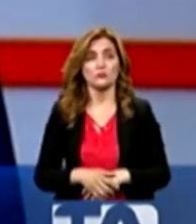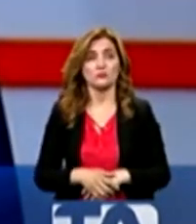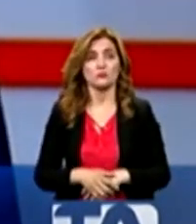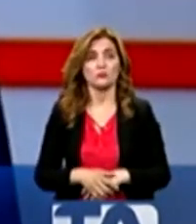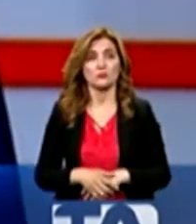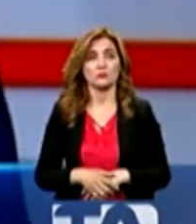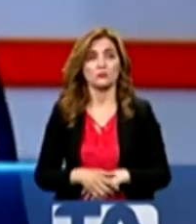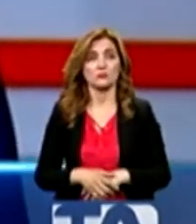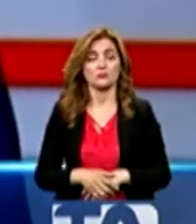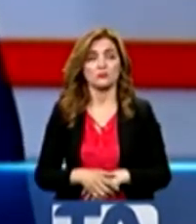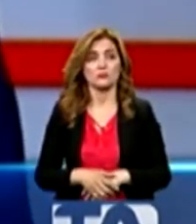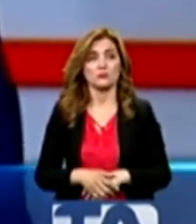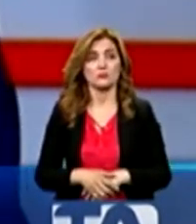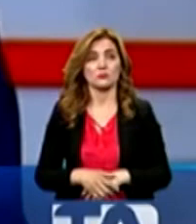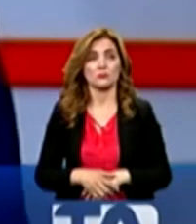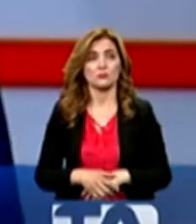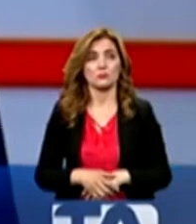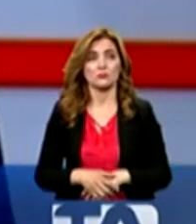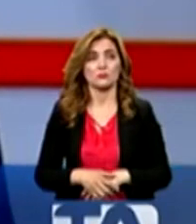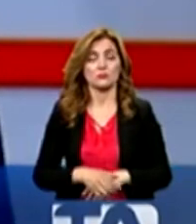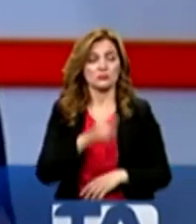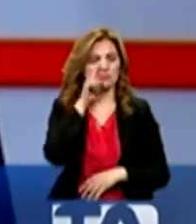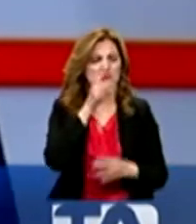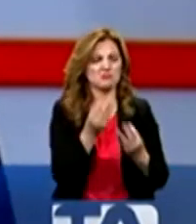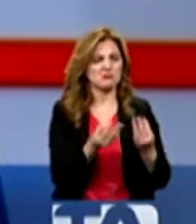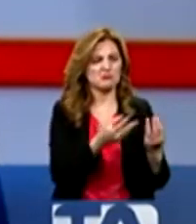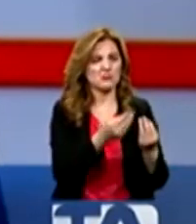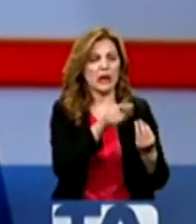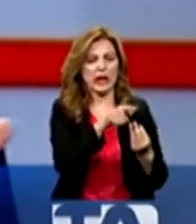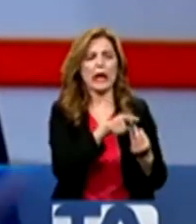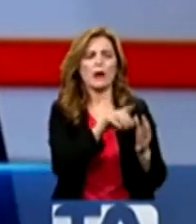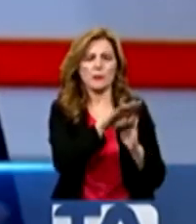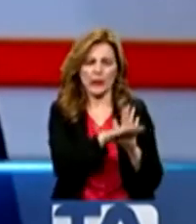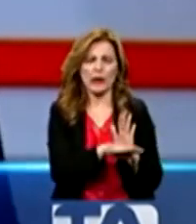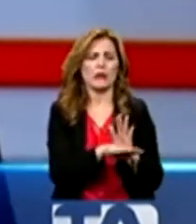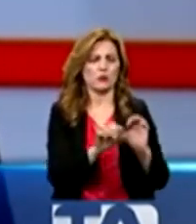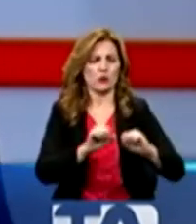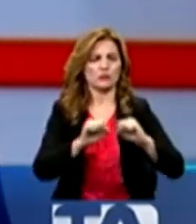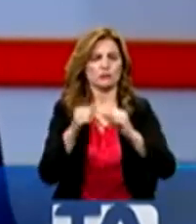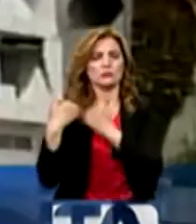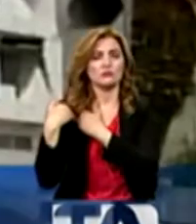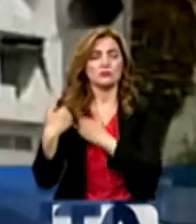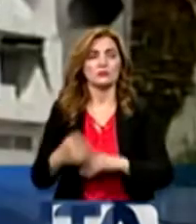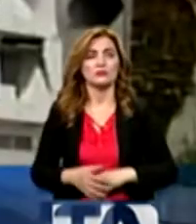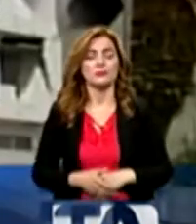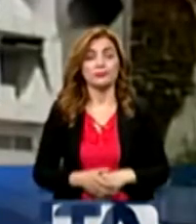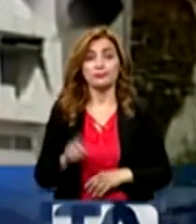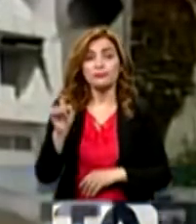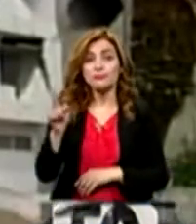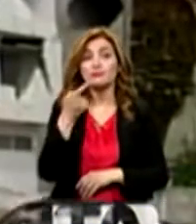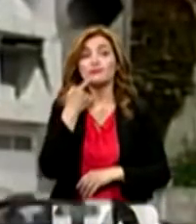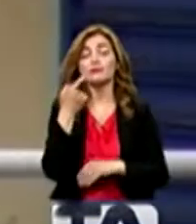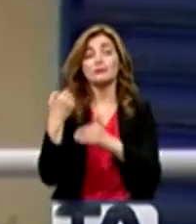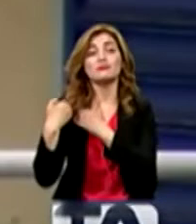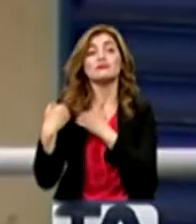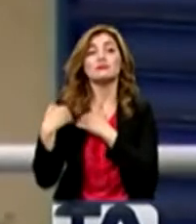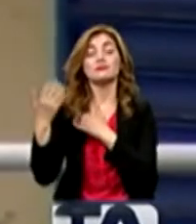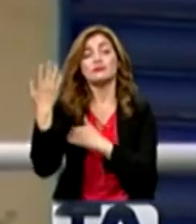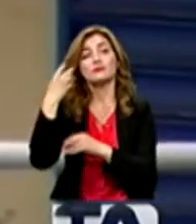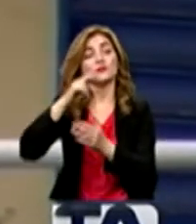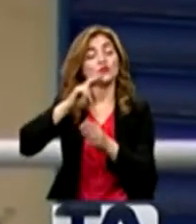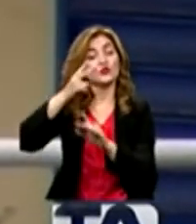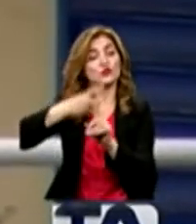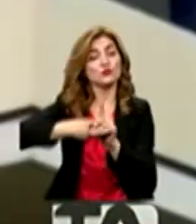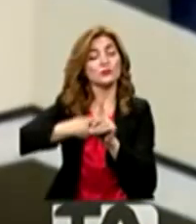reduciendo donde claramente se ve que se puede hacer y es una medida responsable. Augusto está también a cargo hace 2 meses